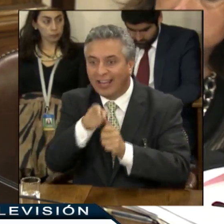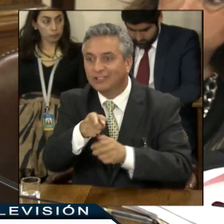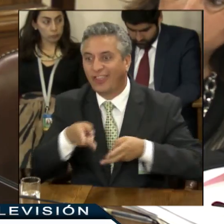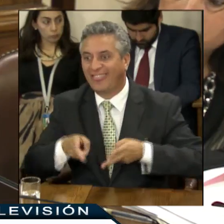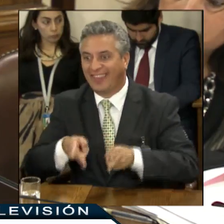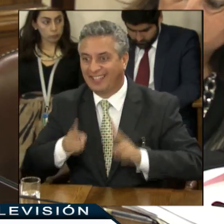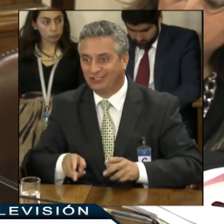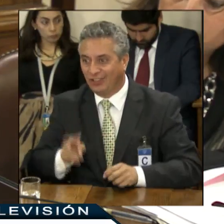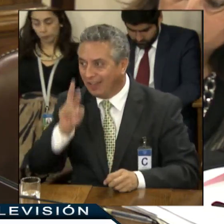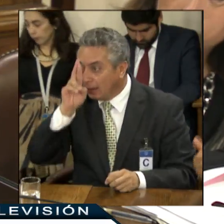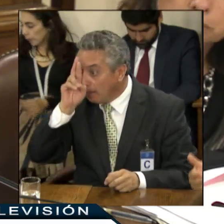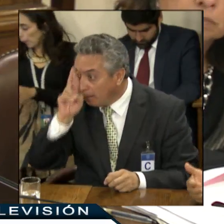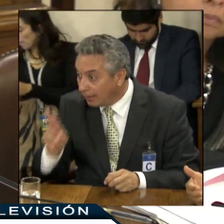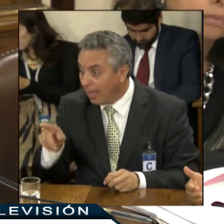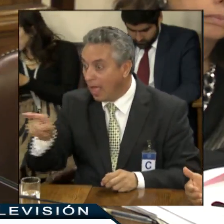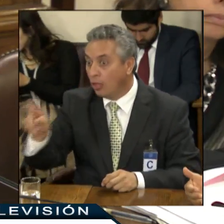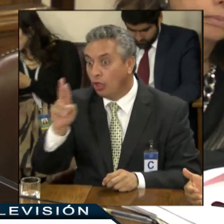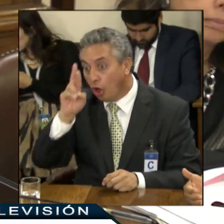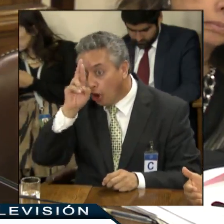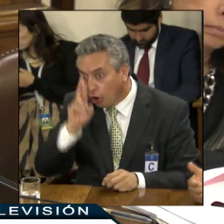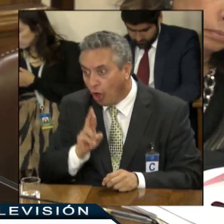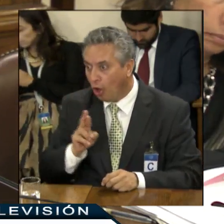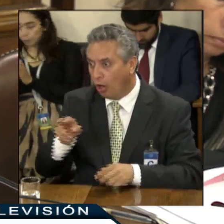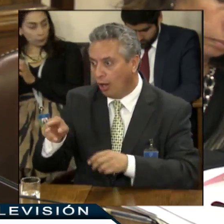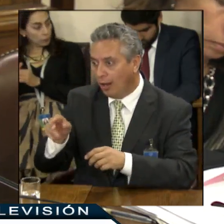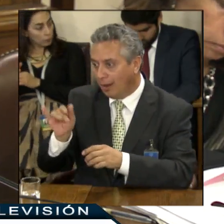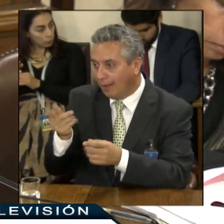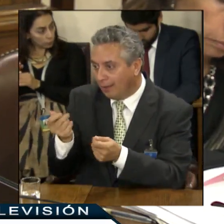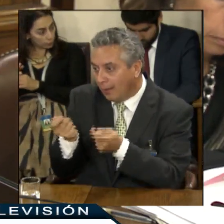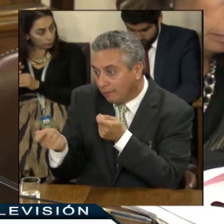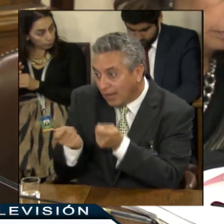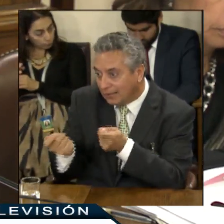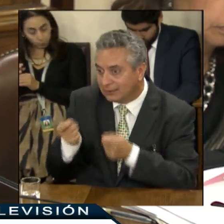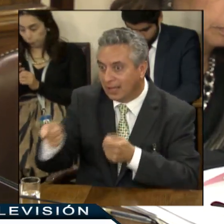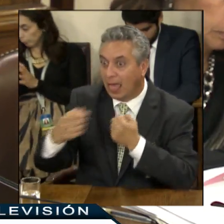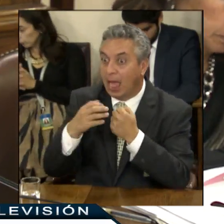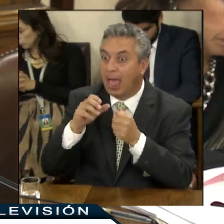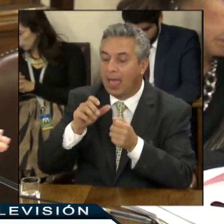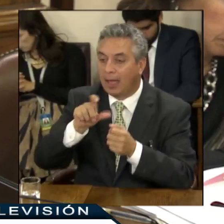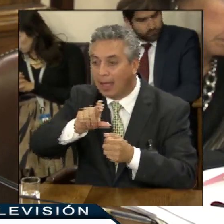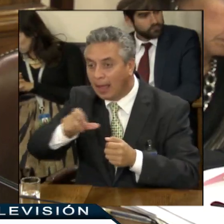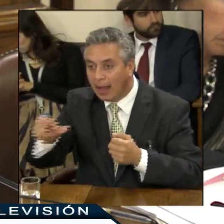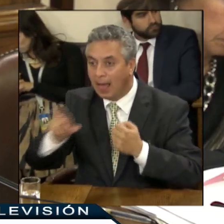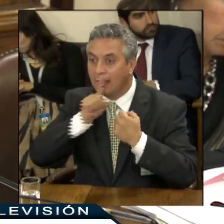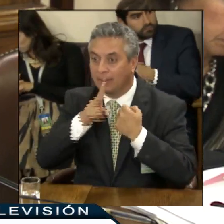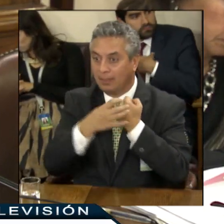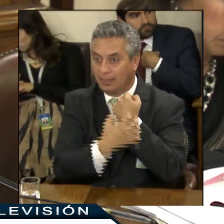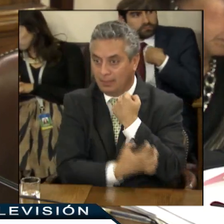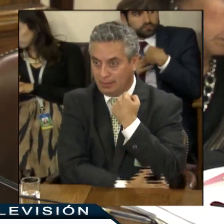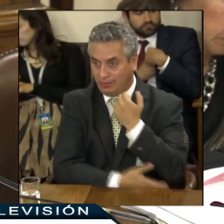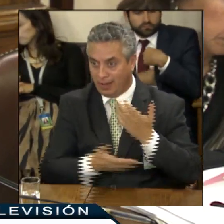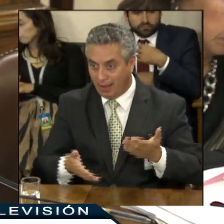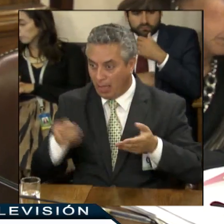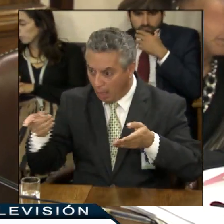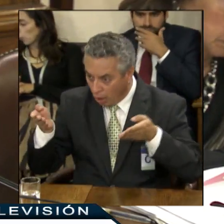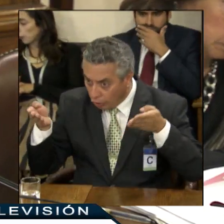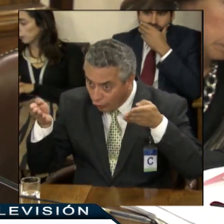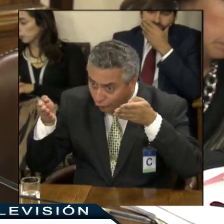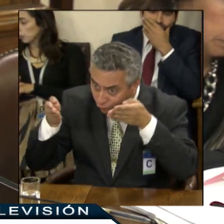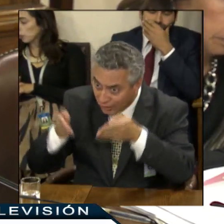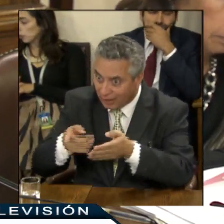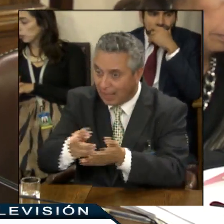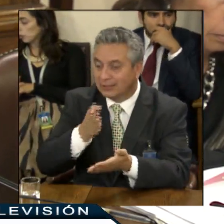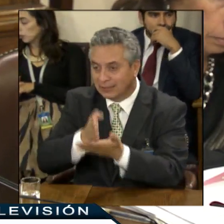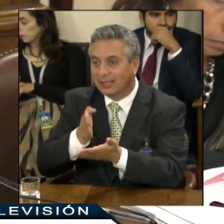regionales respetando su realidad financiera y haciendo posible que se encuentre que converjan este esta